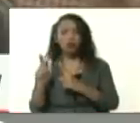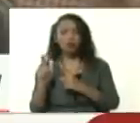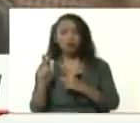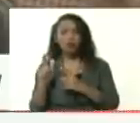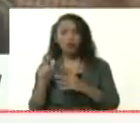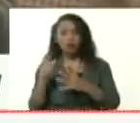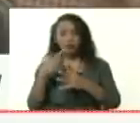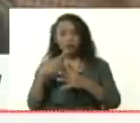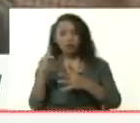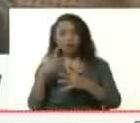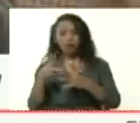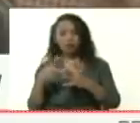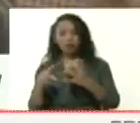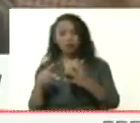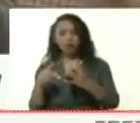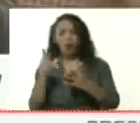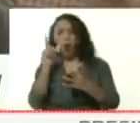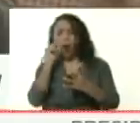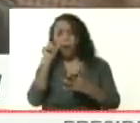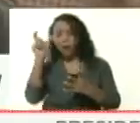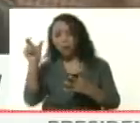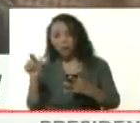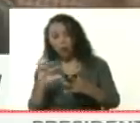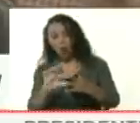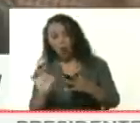Aquiles, Luis Aquiles Moreno.